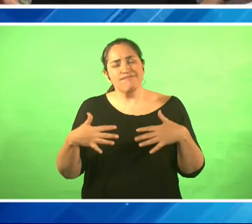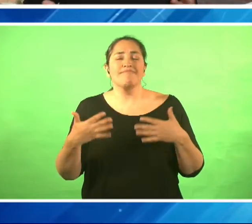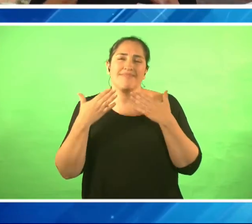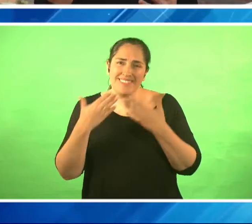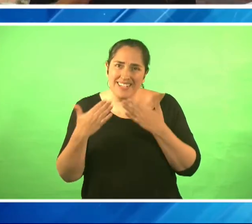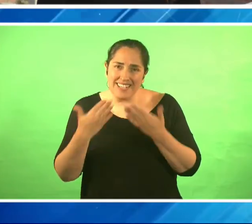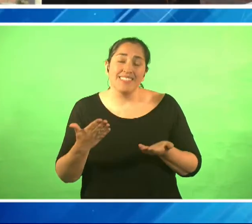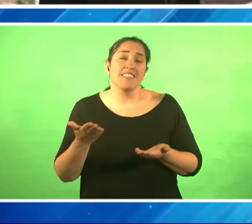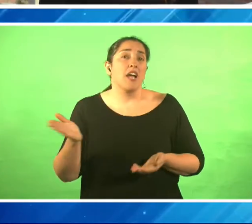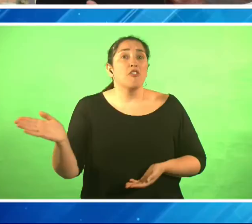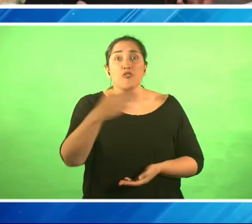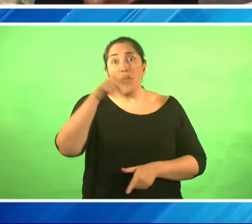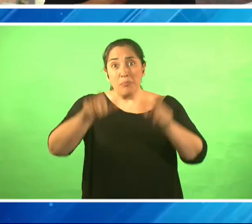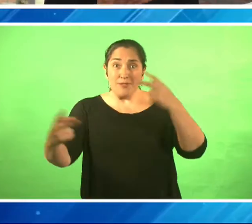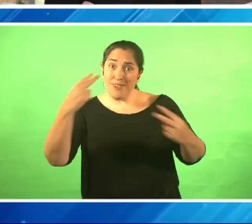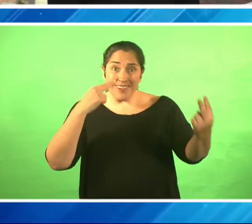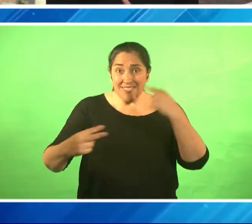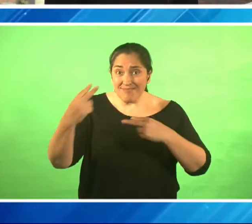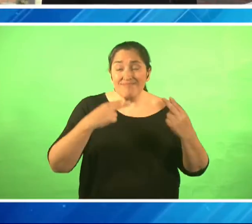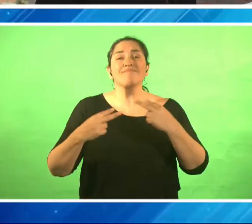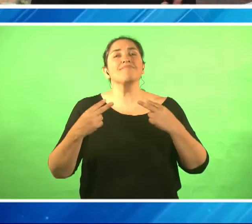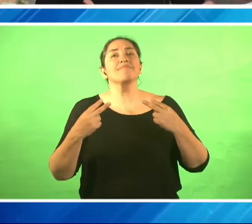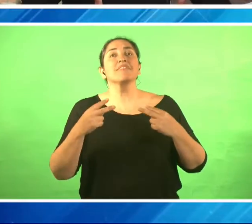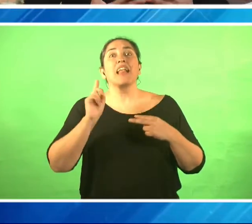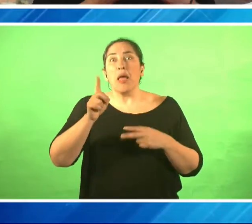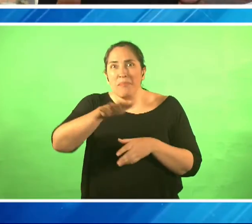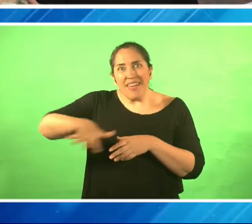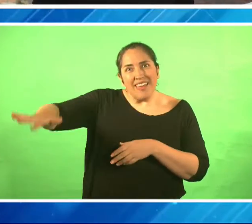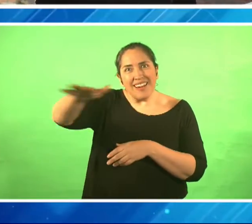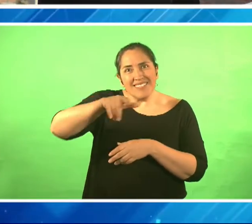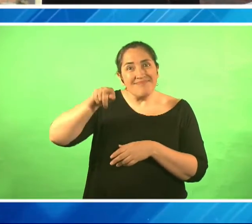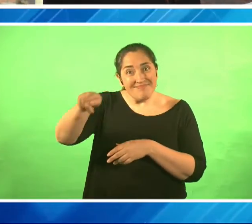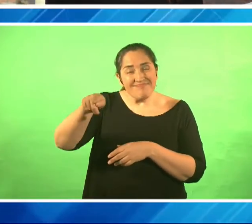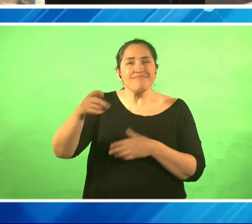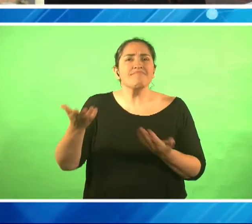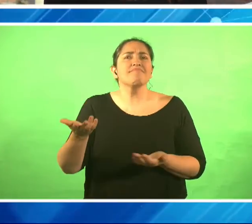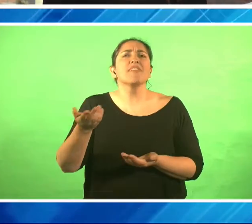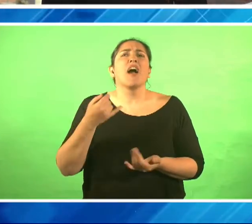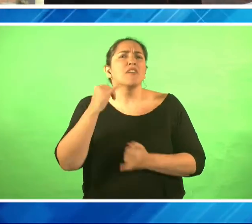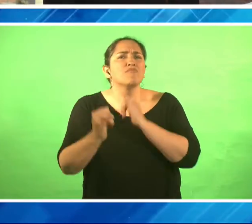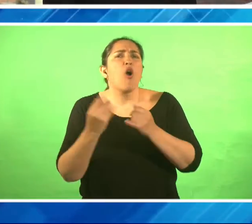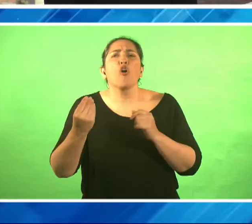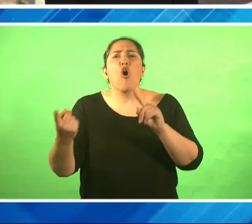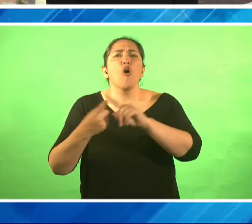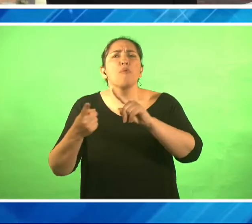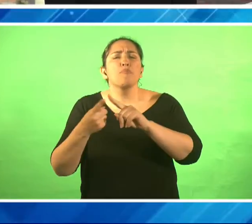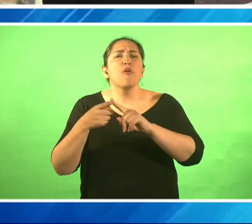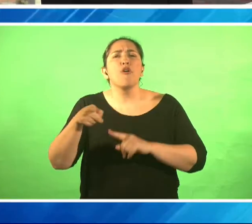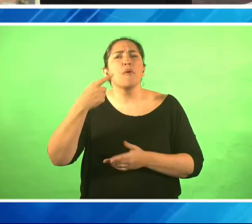para todos quienes del otro lado nos están mirando y son de la zona, decinos cómo se pueden comunicar con la delegación de Mar del